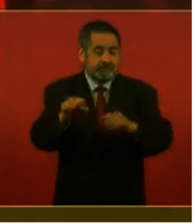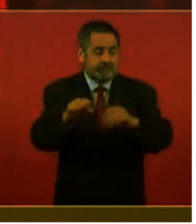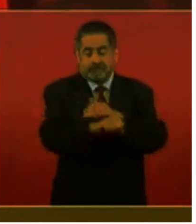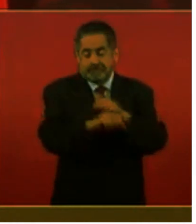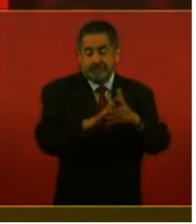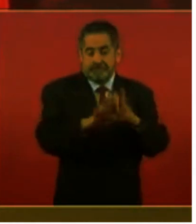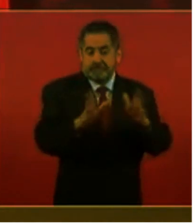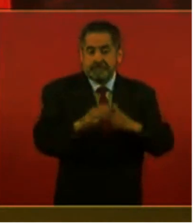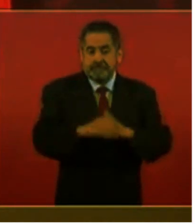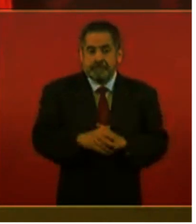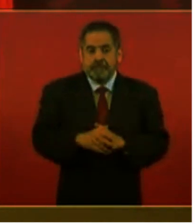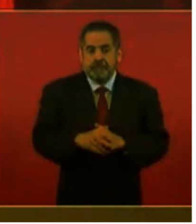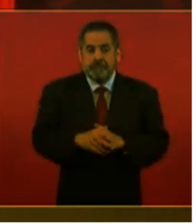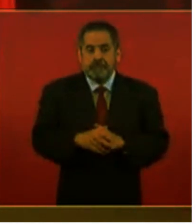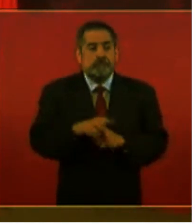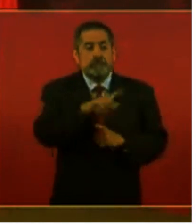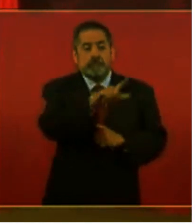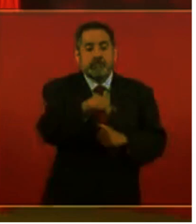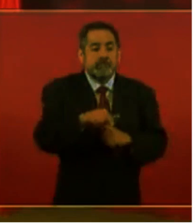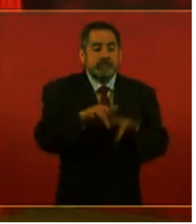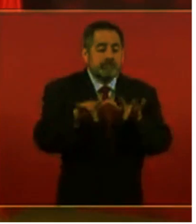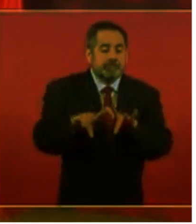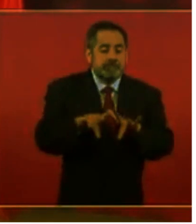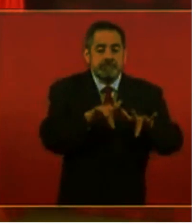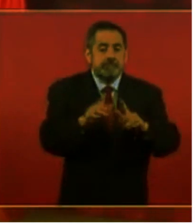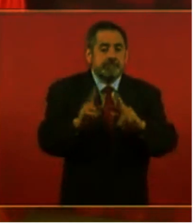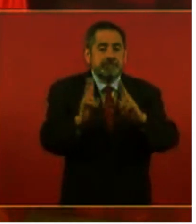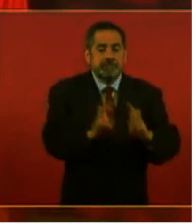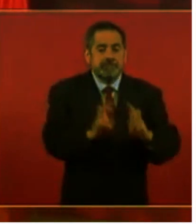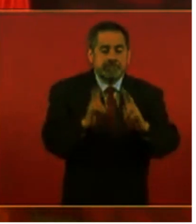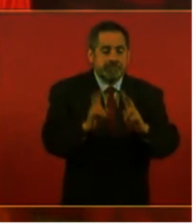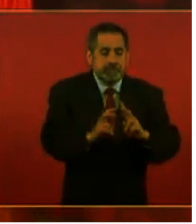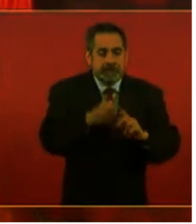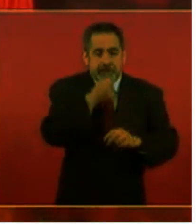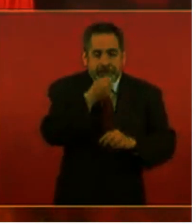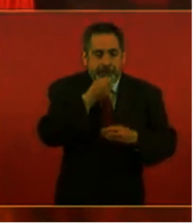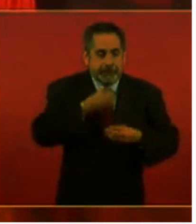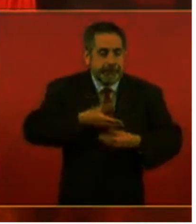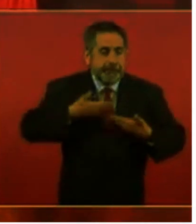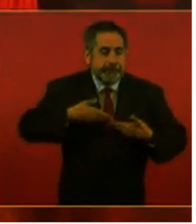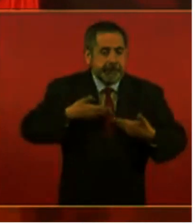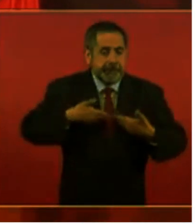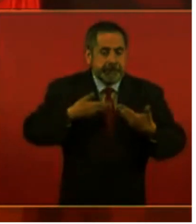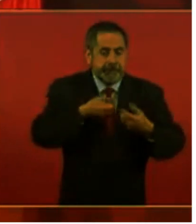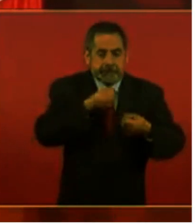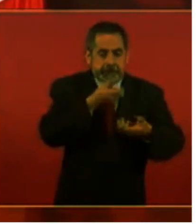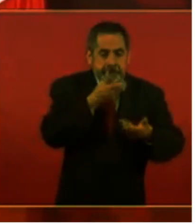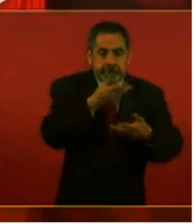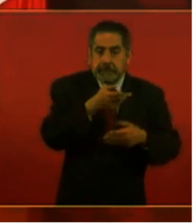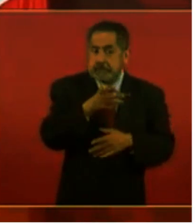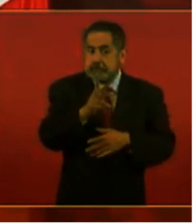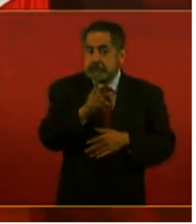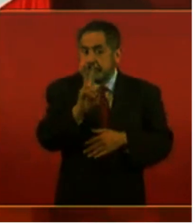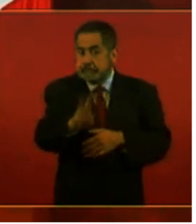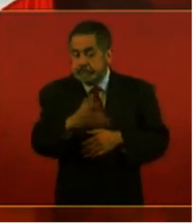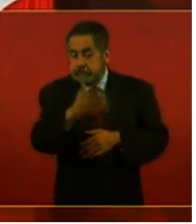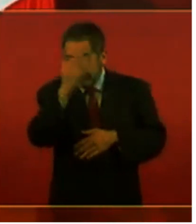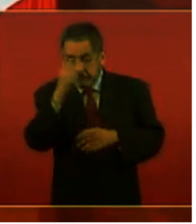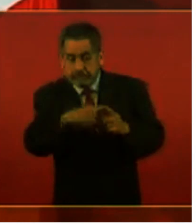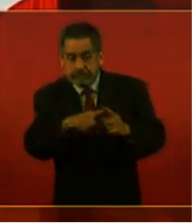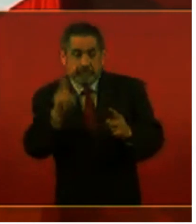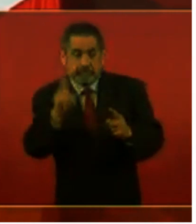lo grabaron. No se sabe si esto es prueba, si se va a